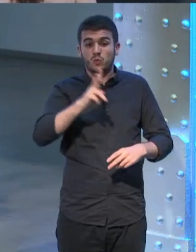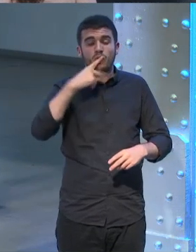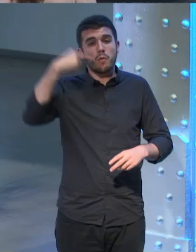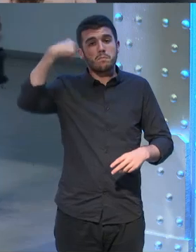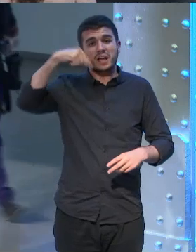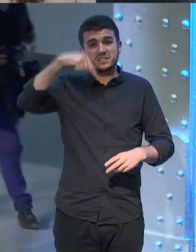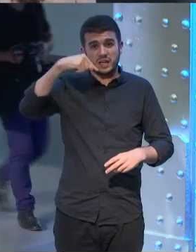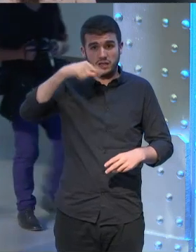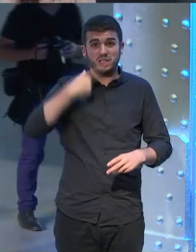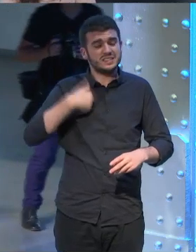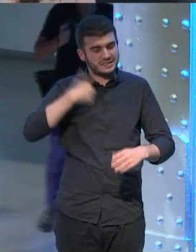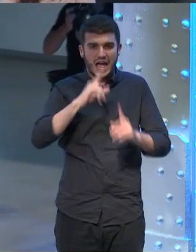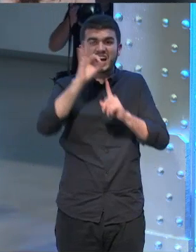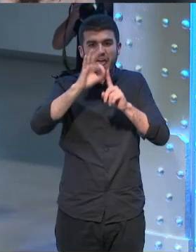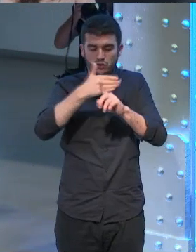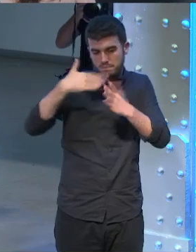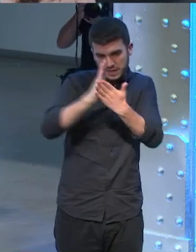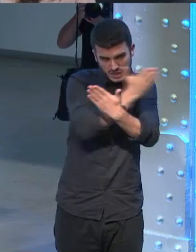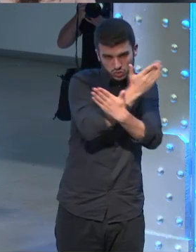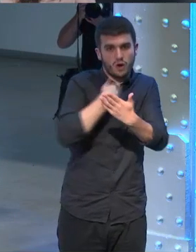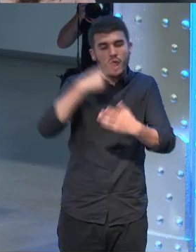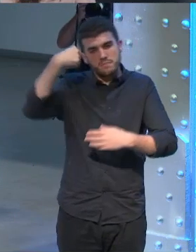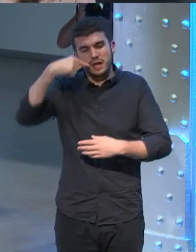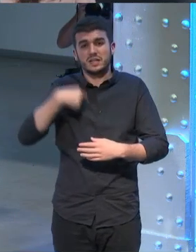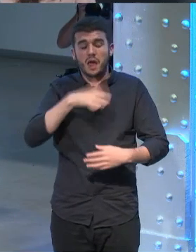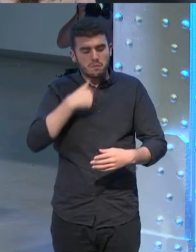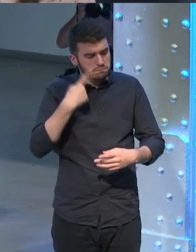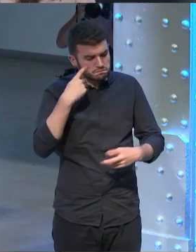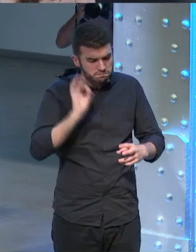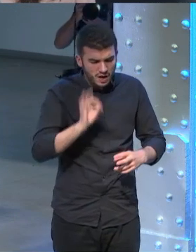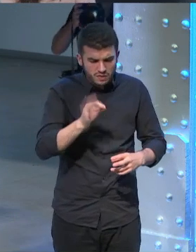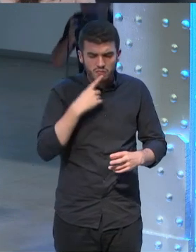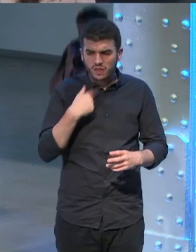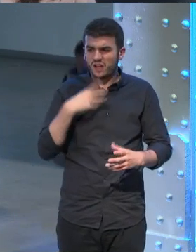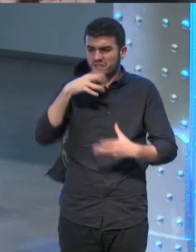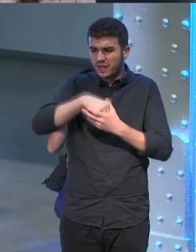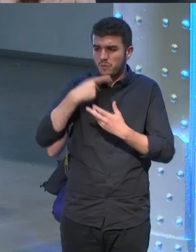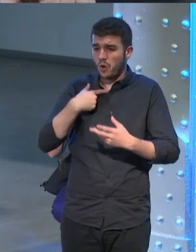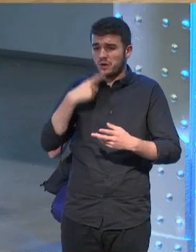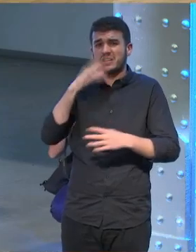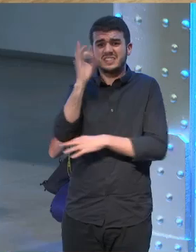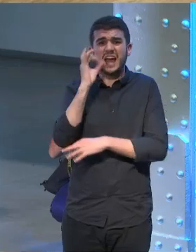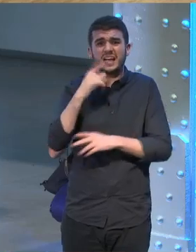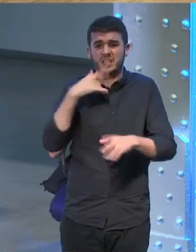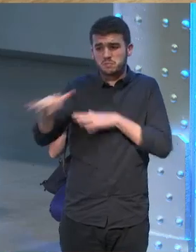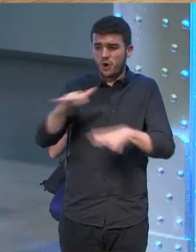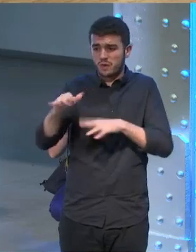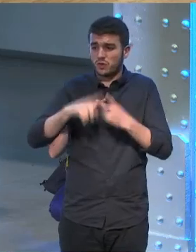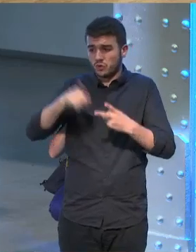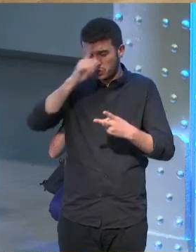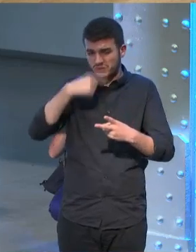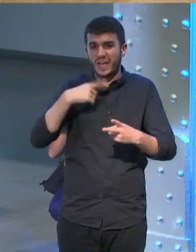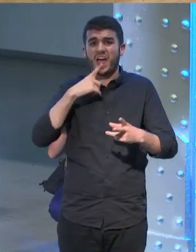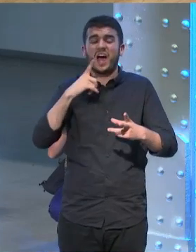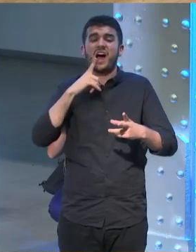máster, he hecho el grado, y últimamente sí que me estoy incluyendo muchísimo en estas charlas, en estos movimientos. No sé si sabéis, la Real Academia